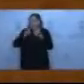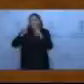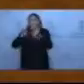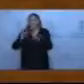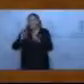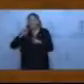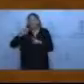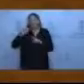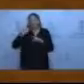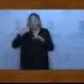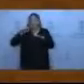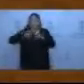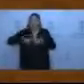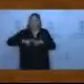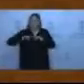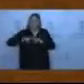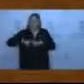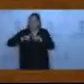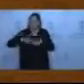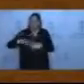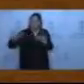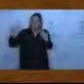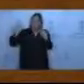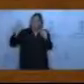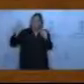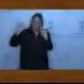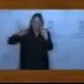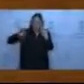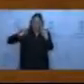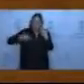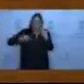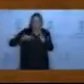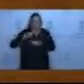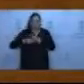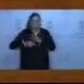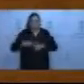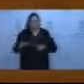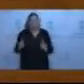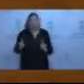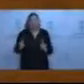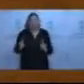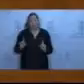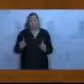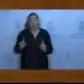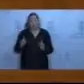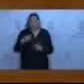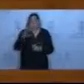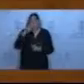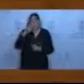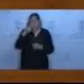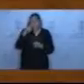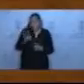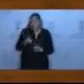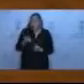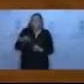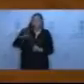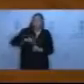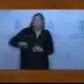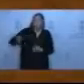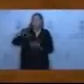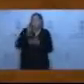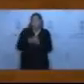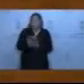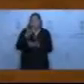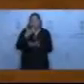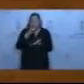hace recomendaciones y que luego no hacemos nada. Por eso mi máximo interés, y le reitero, es saber, primero, si van a cumplir las recomendaciones de